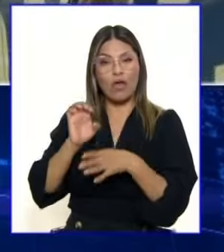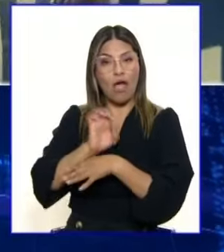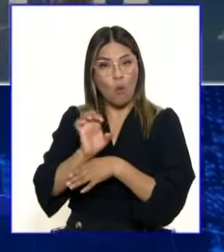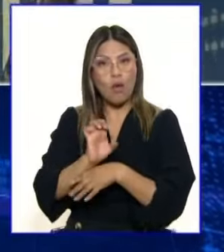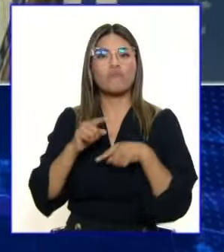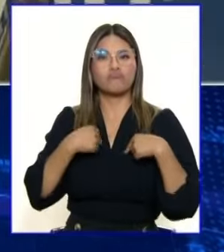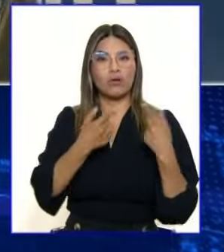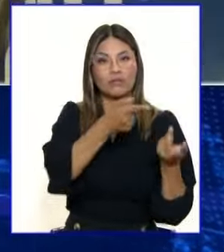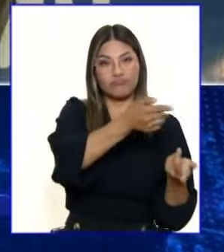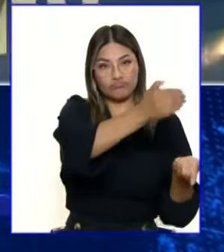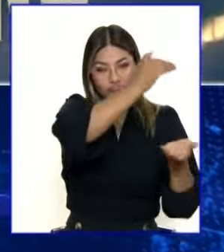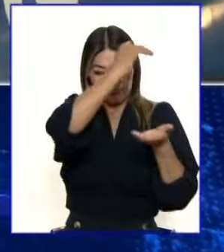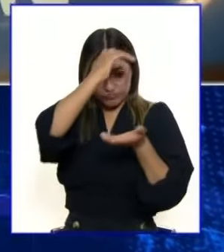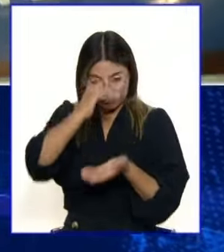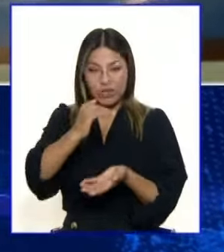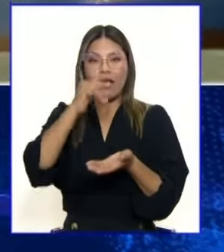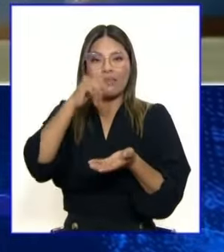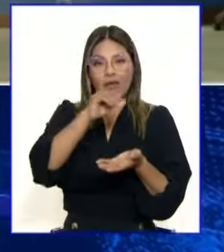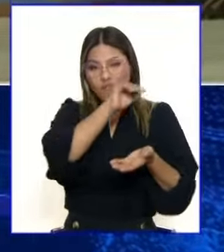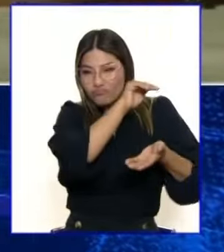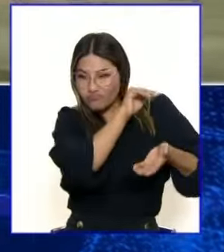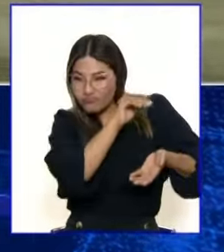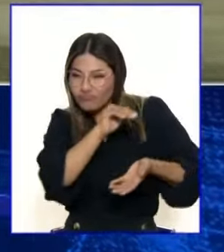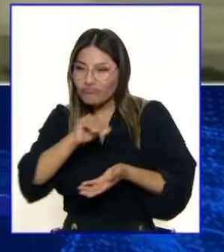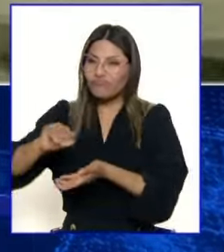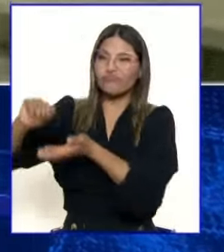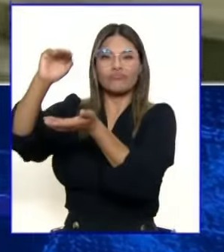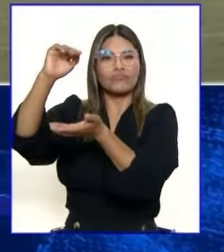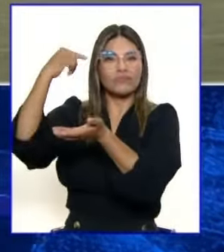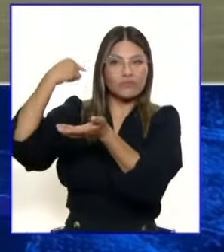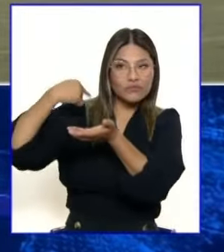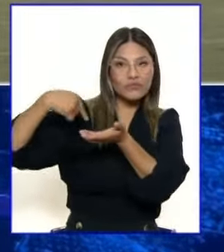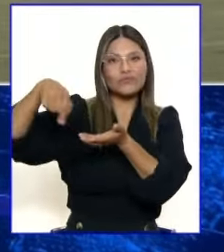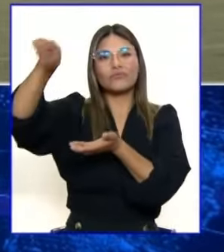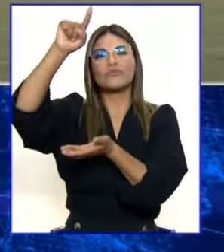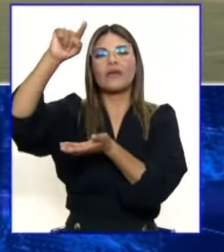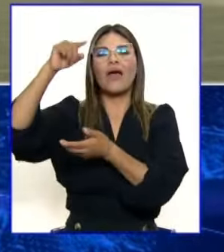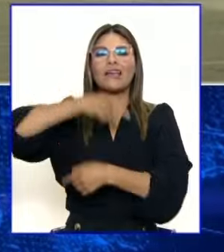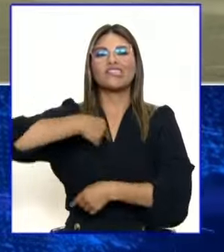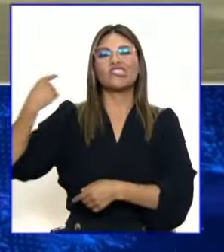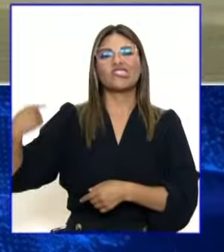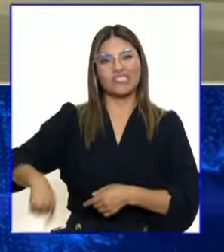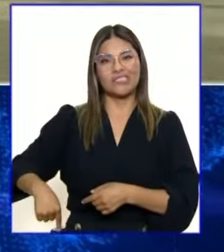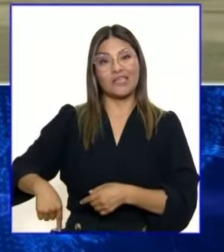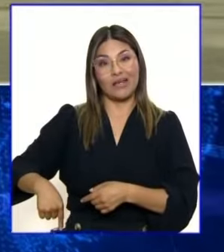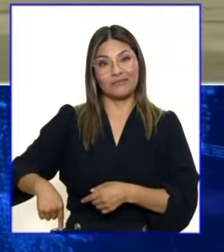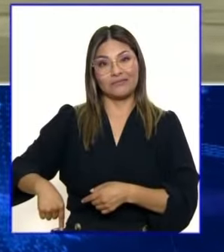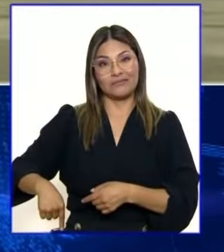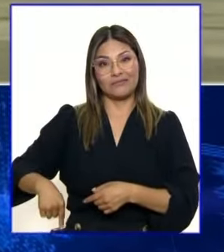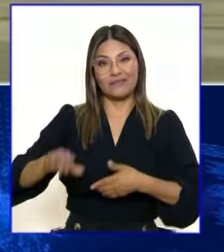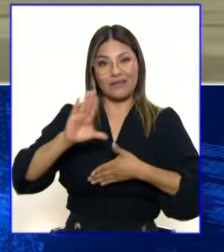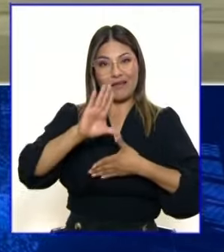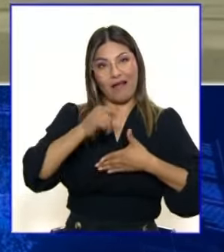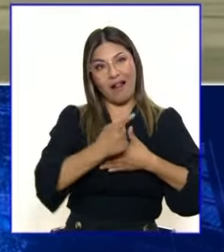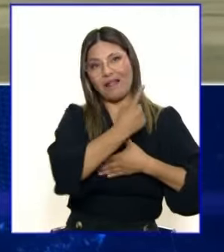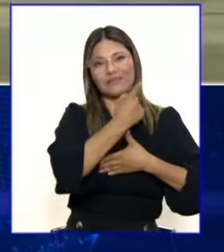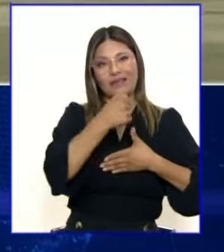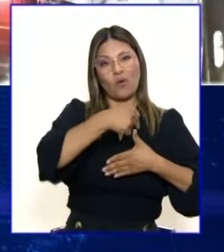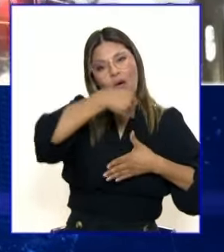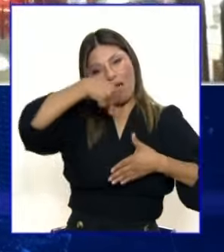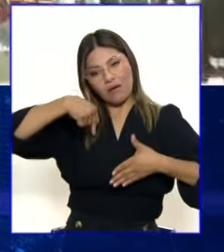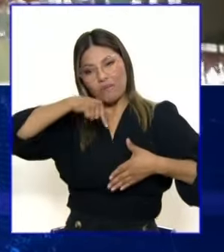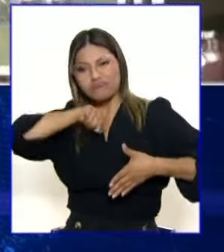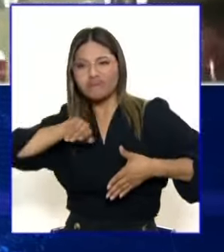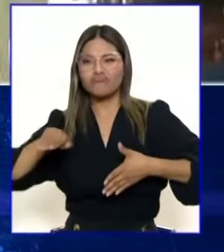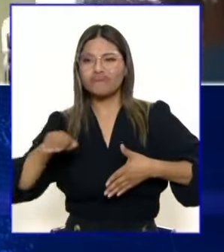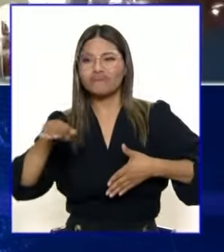su carga hasta Chancay, y que hay una ruta directa hacia Asia, ahorrándonos por lo menos 10 días de viaje. Sin duda, esto implica